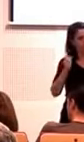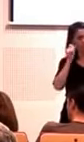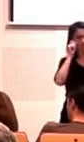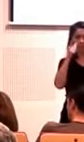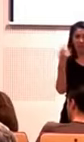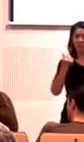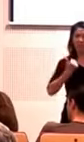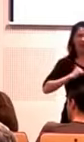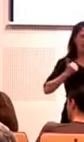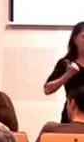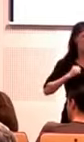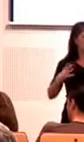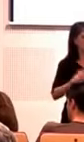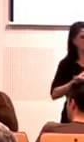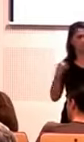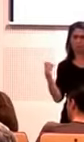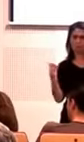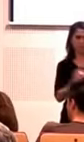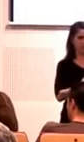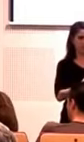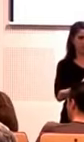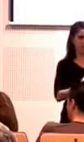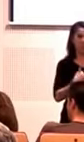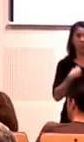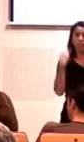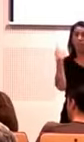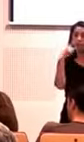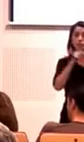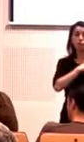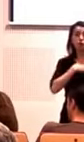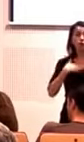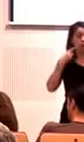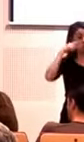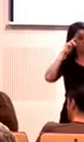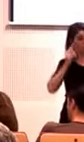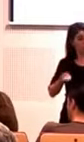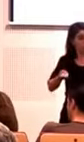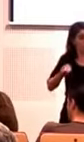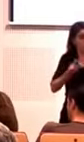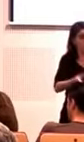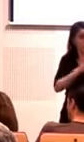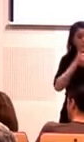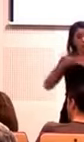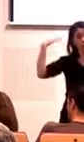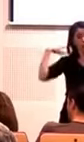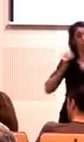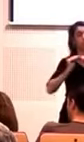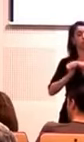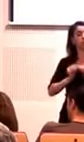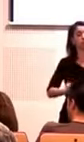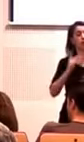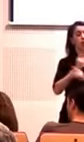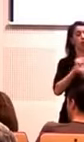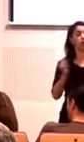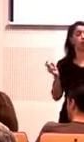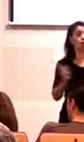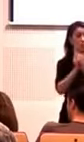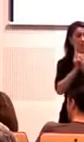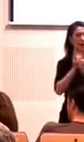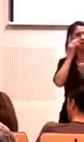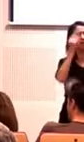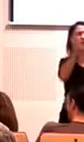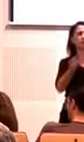montón. Yo simplemente quiero dar ese testimonio porque cuando hice el documental, al final tampoco salió como yo quería, no